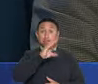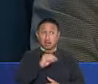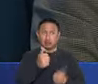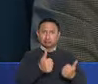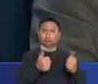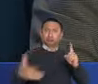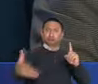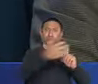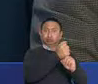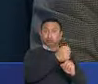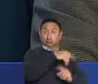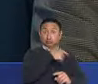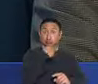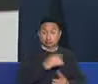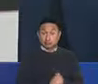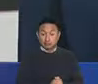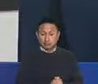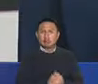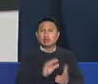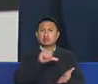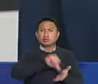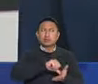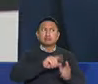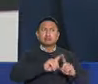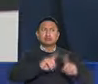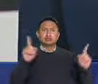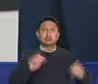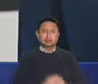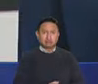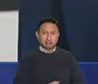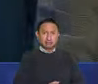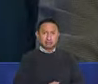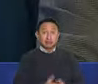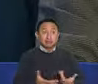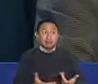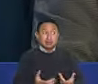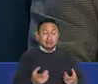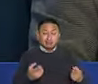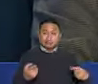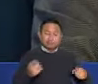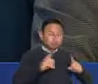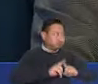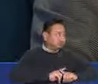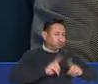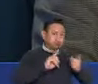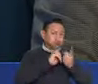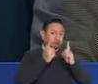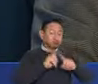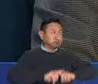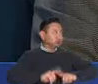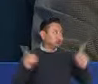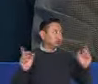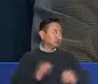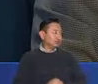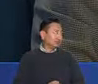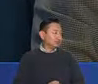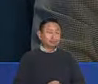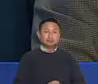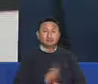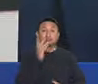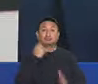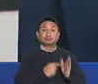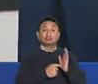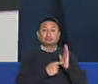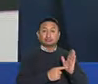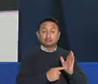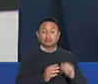tiempo. Él lo dijo. Era una ciudad diferente. El escenario era totalmente distinto. Absolutamente. Y, por ejemplo, una